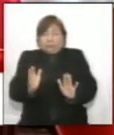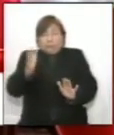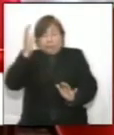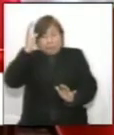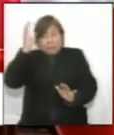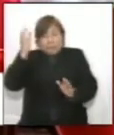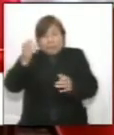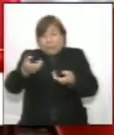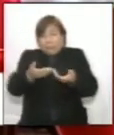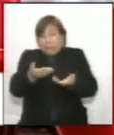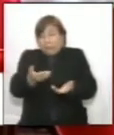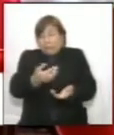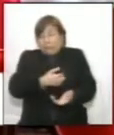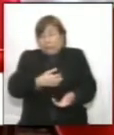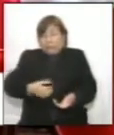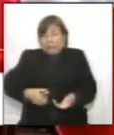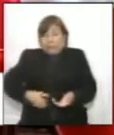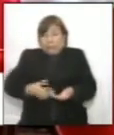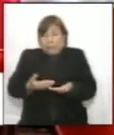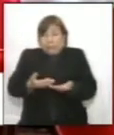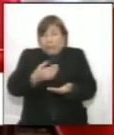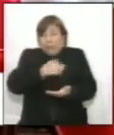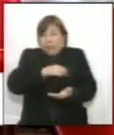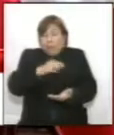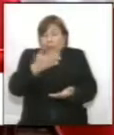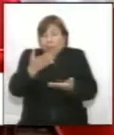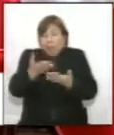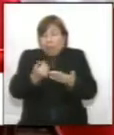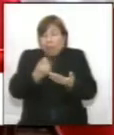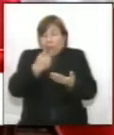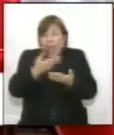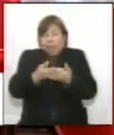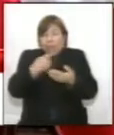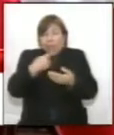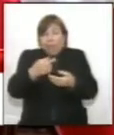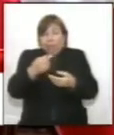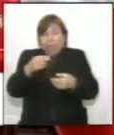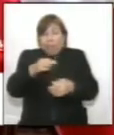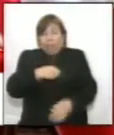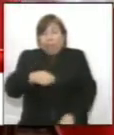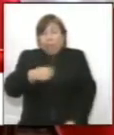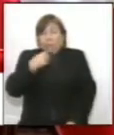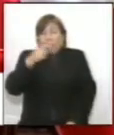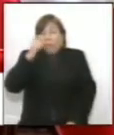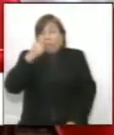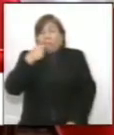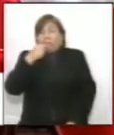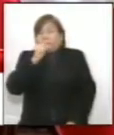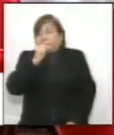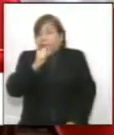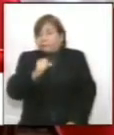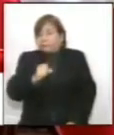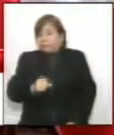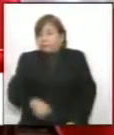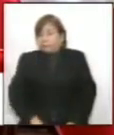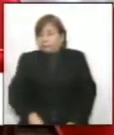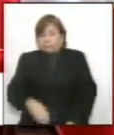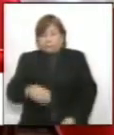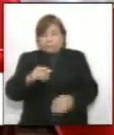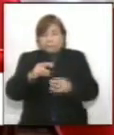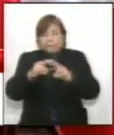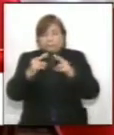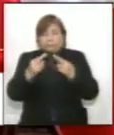señor Premier de una manera sistemática, porque la declaración del presidente ha dicho claramente que él habló con Cateriano sobre la reunión que sostuvo con